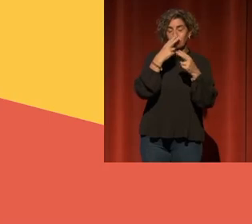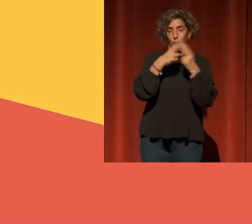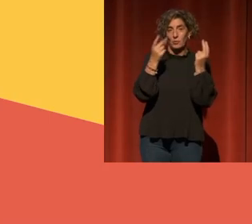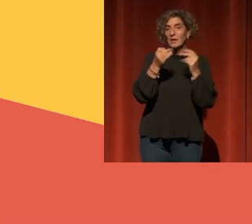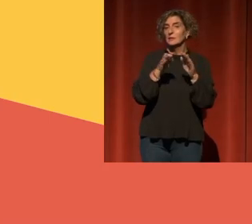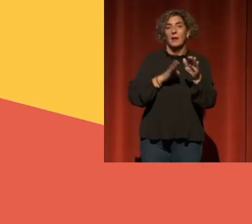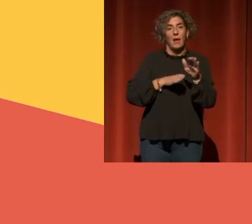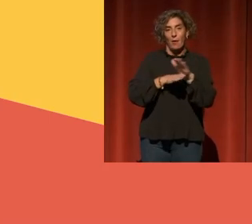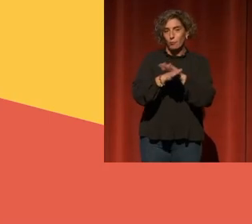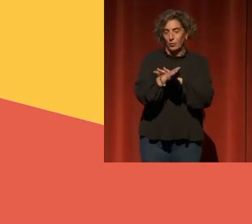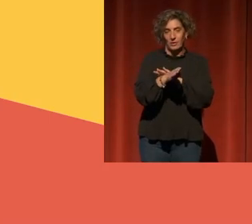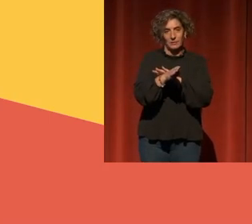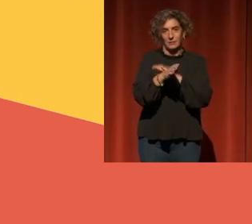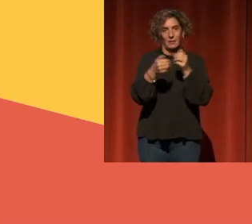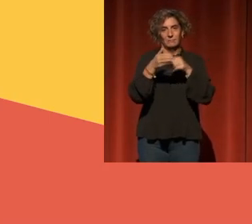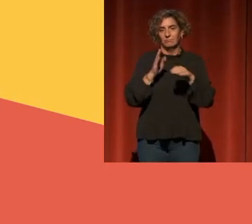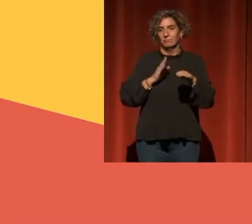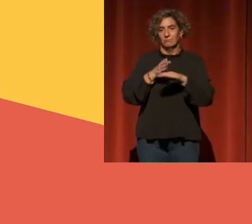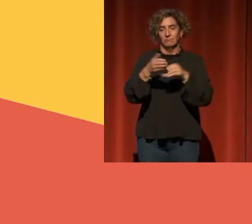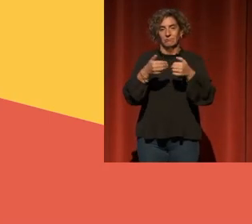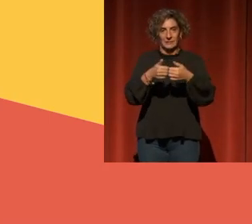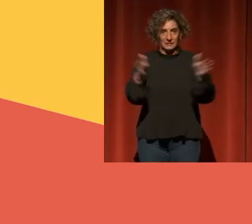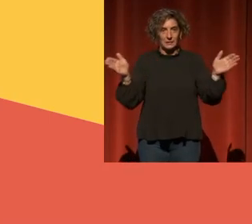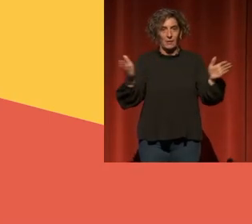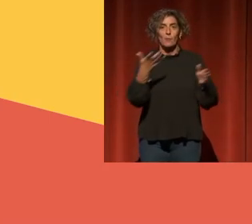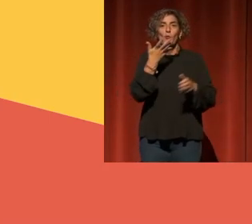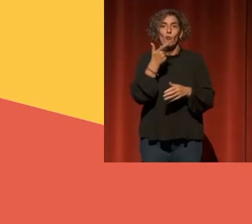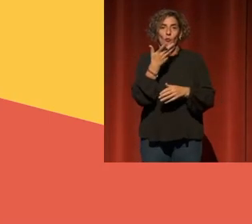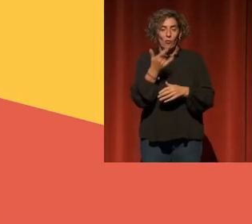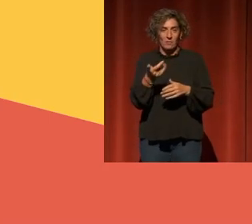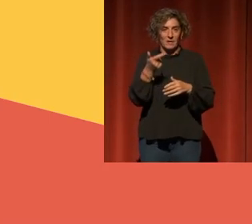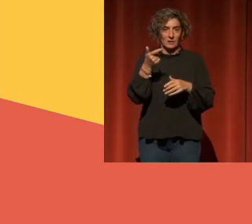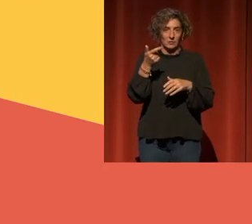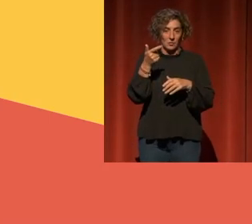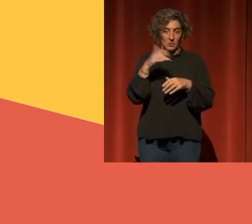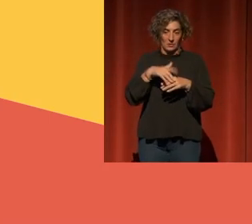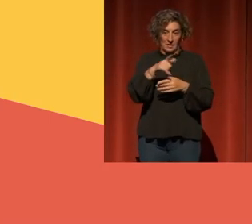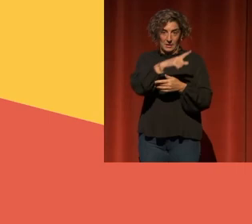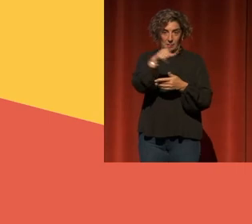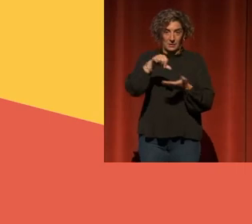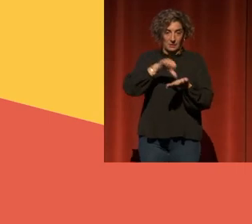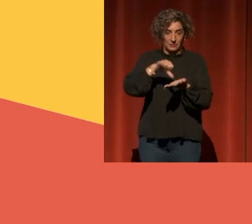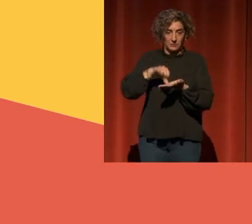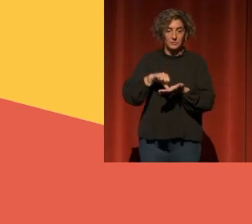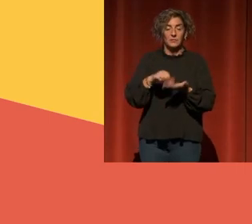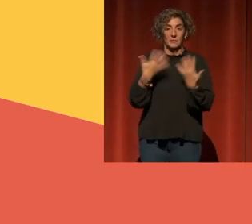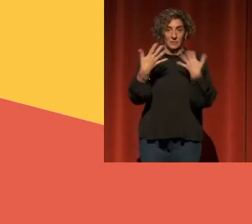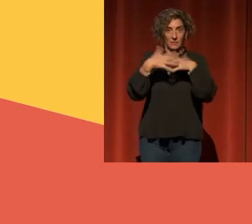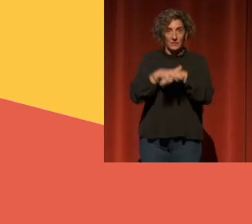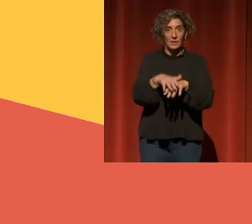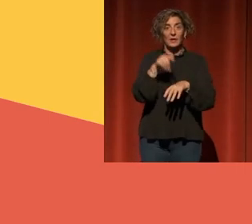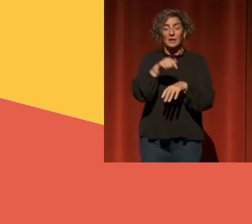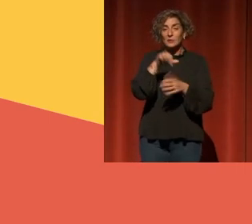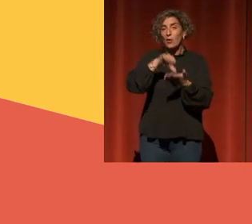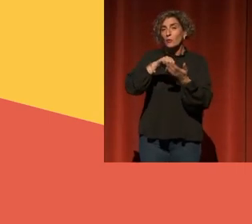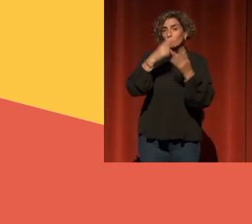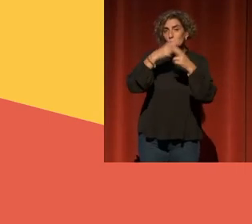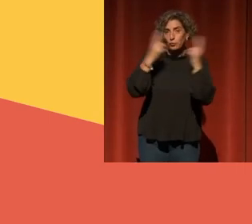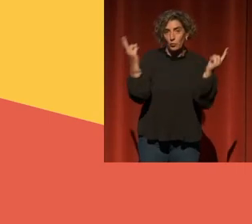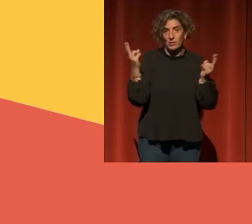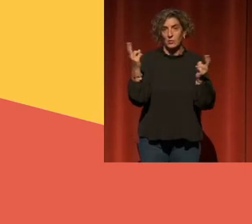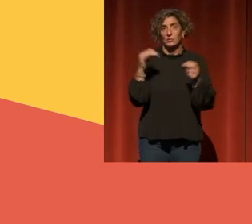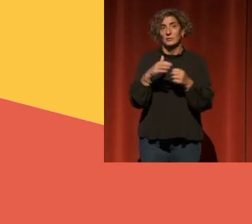la inclusión en las comunidades también confirma que son centros públicos para la comunidad y que al menos